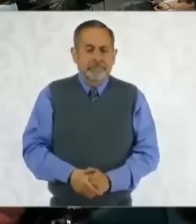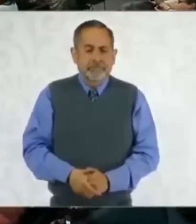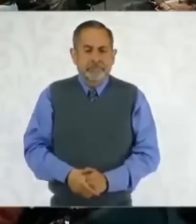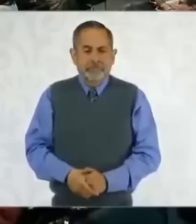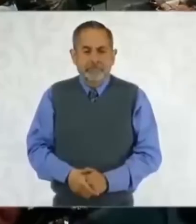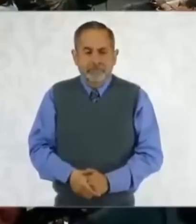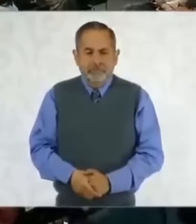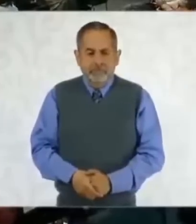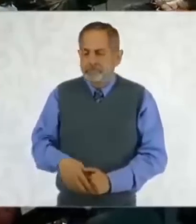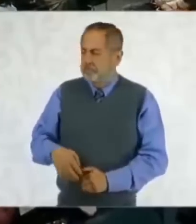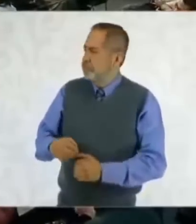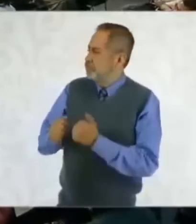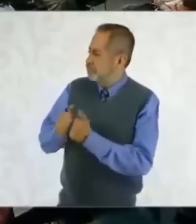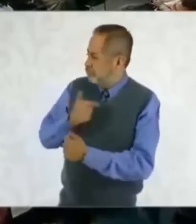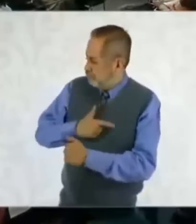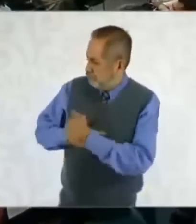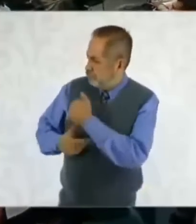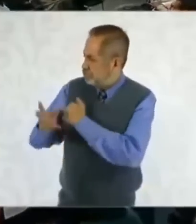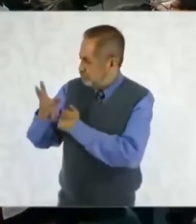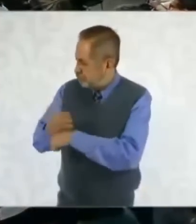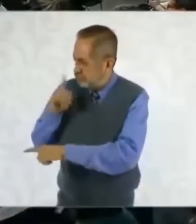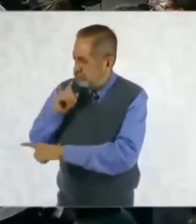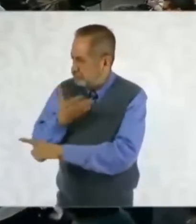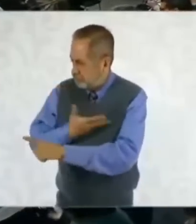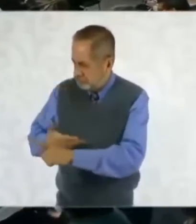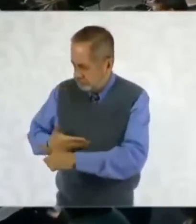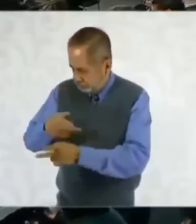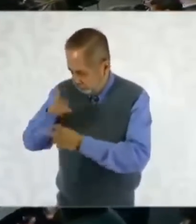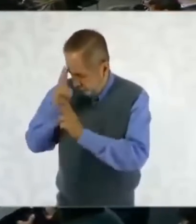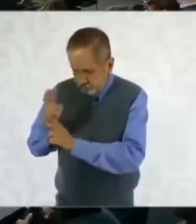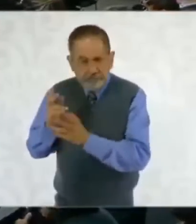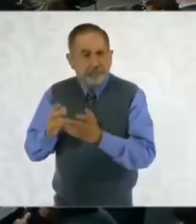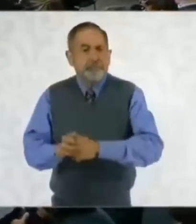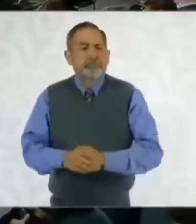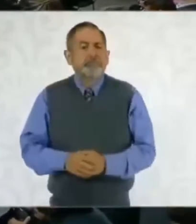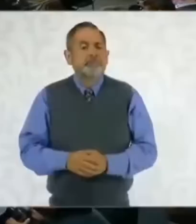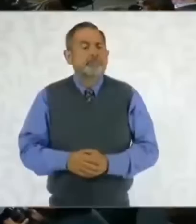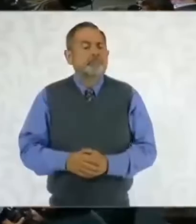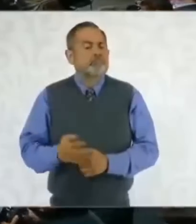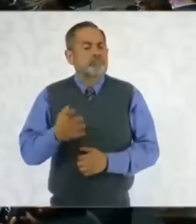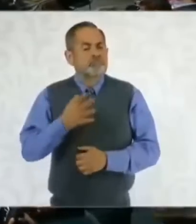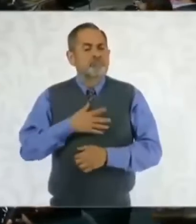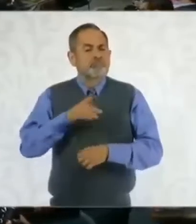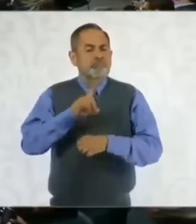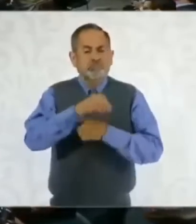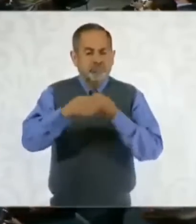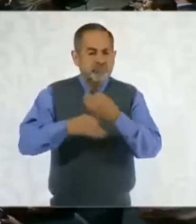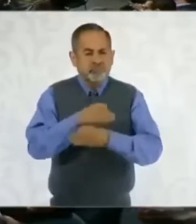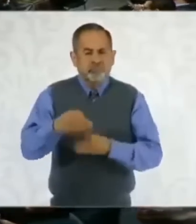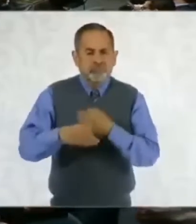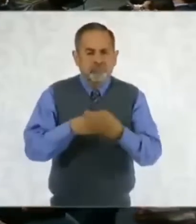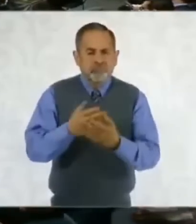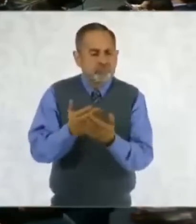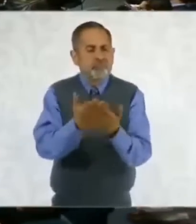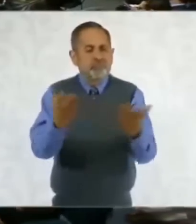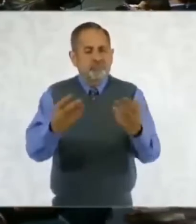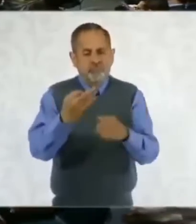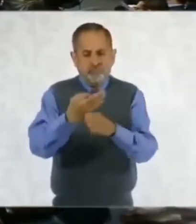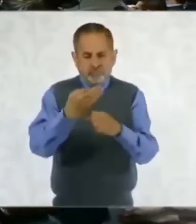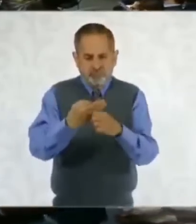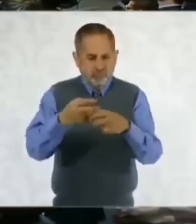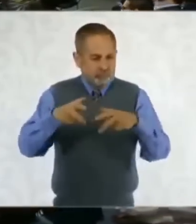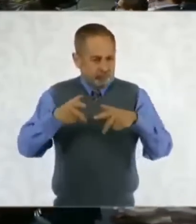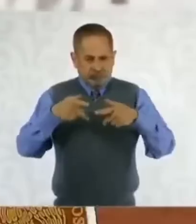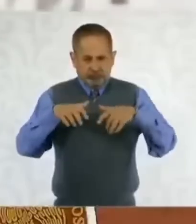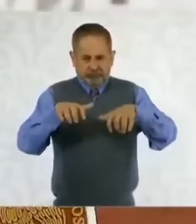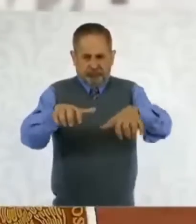Con mucho gusto, con su venia, señora Presidenta, un honor. Buenos días a todos, todas quienes están